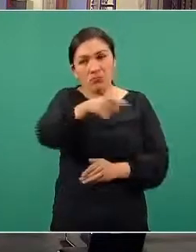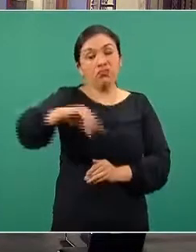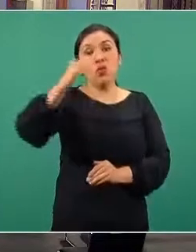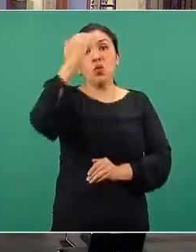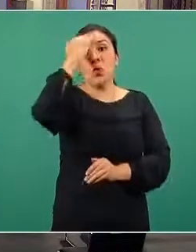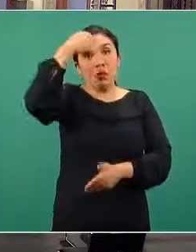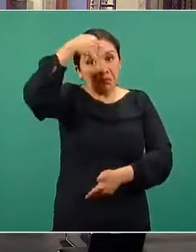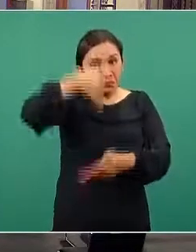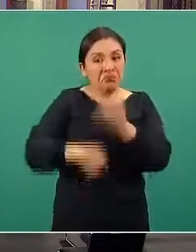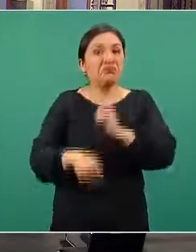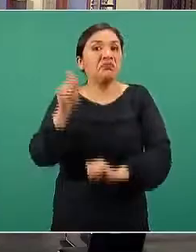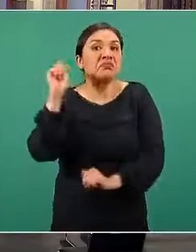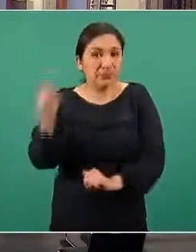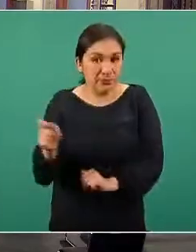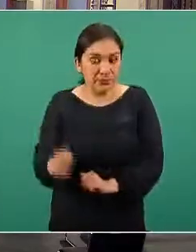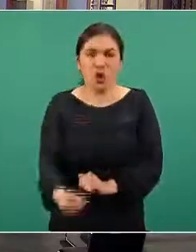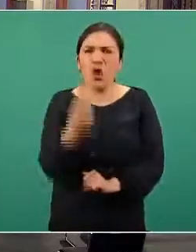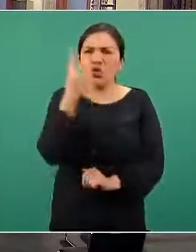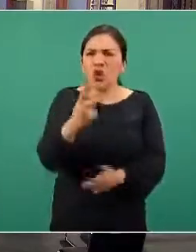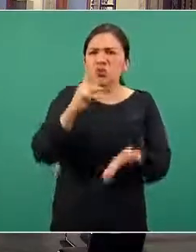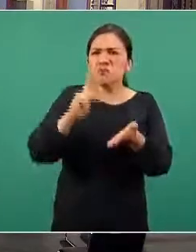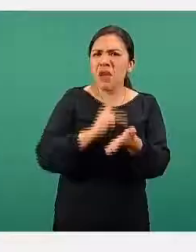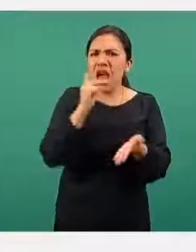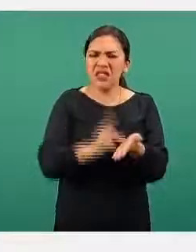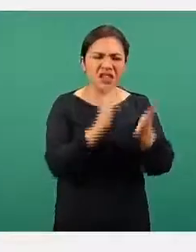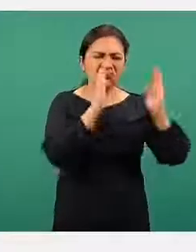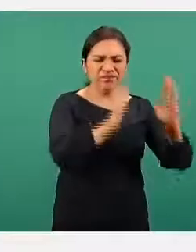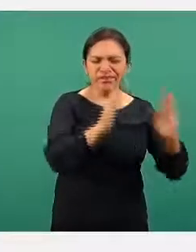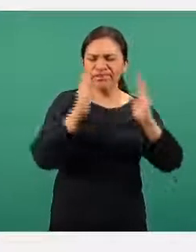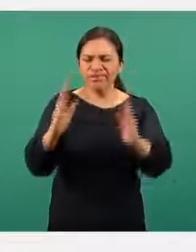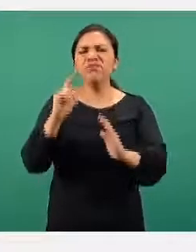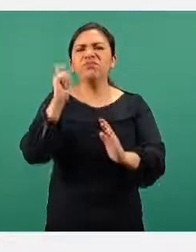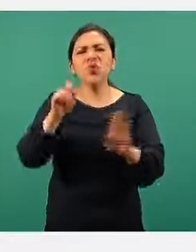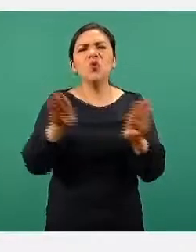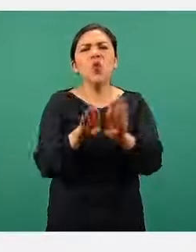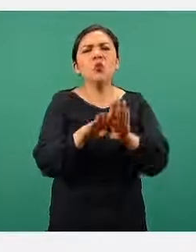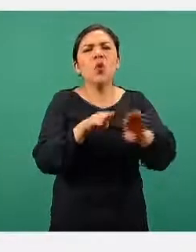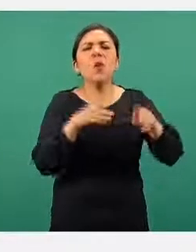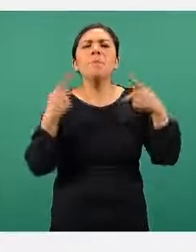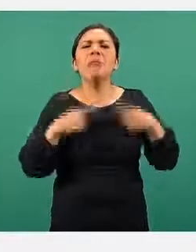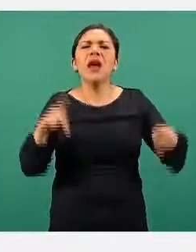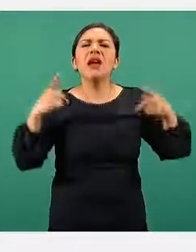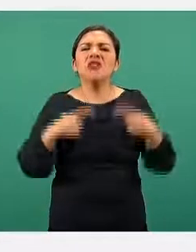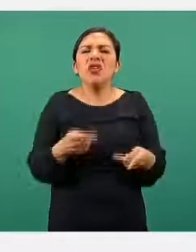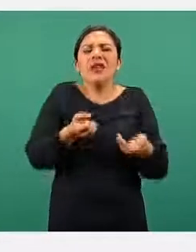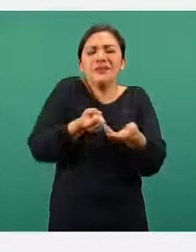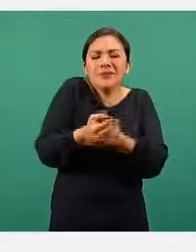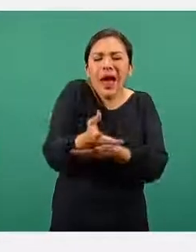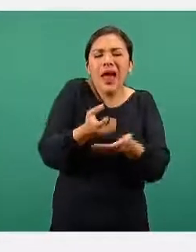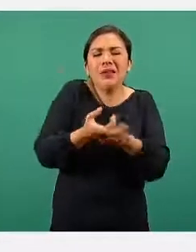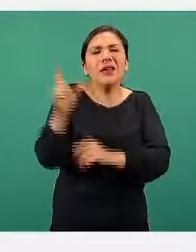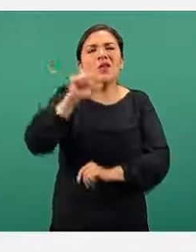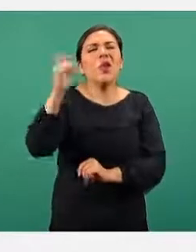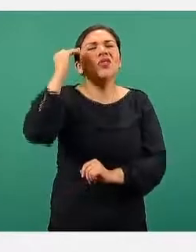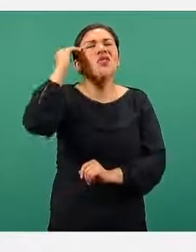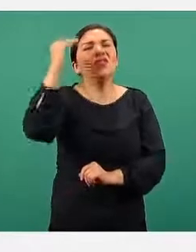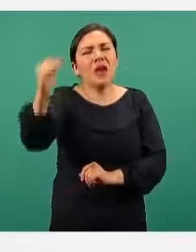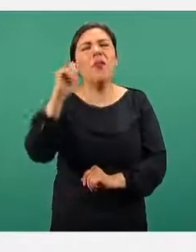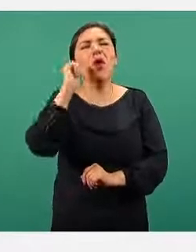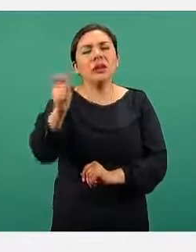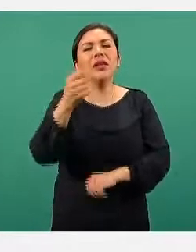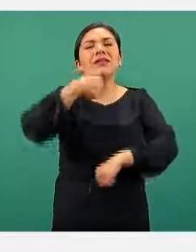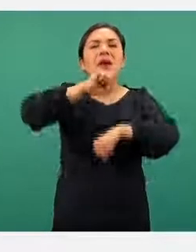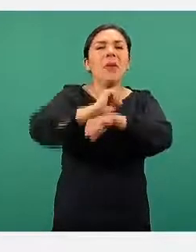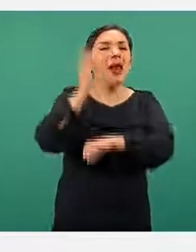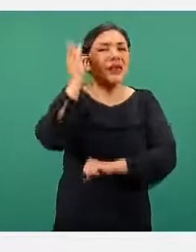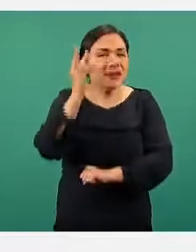ustedes. 2 periodos que tenían que ver con los movimientos ciudadanos de las épocas de